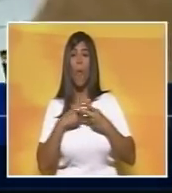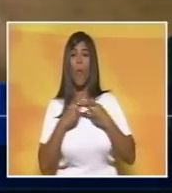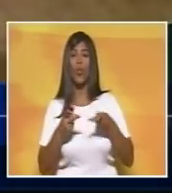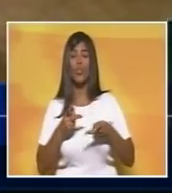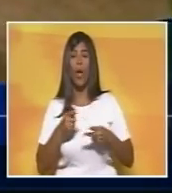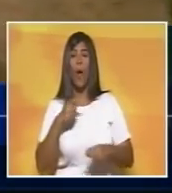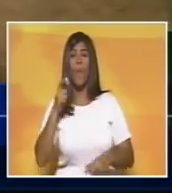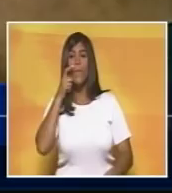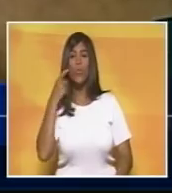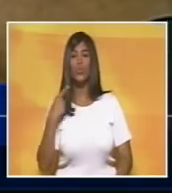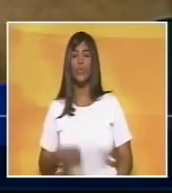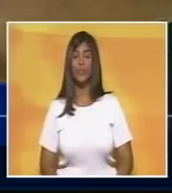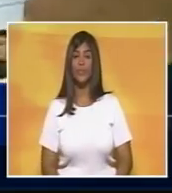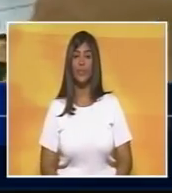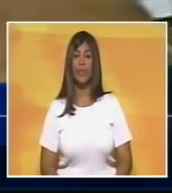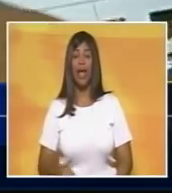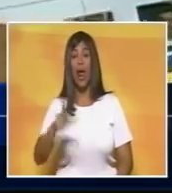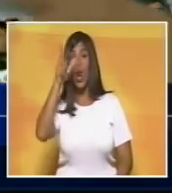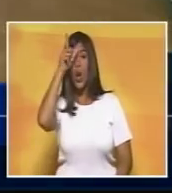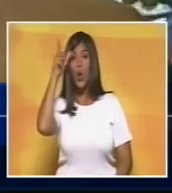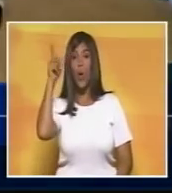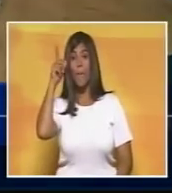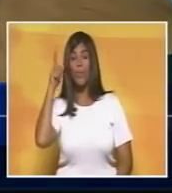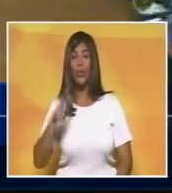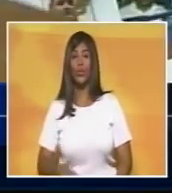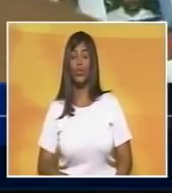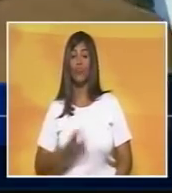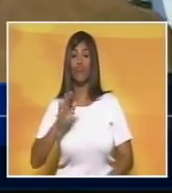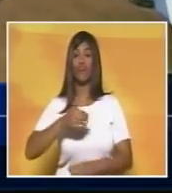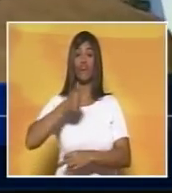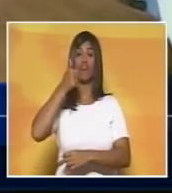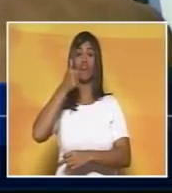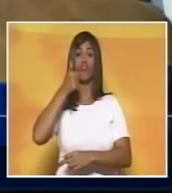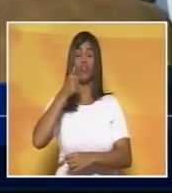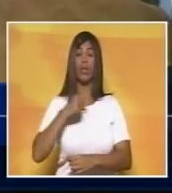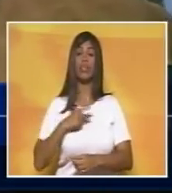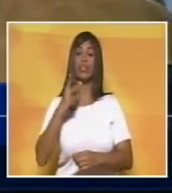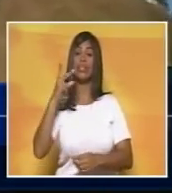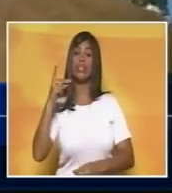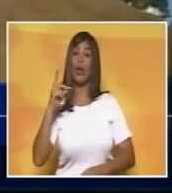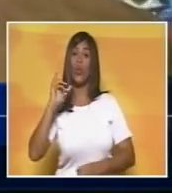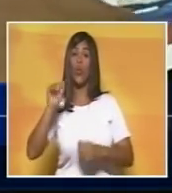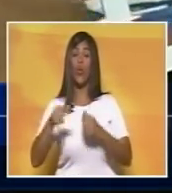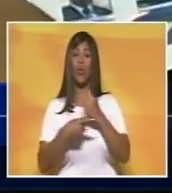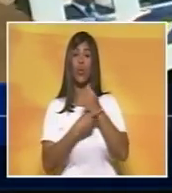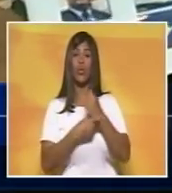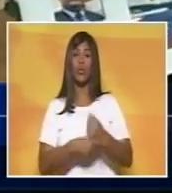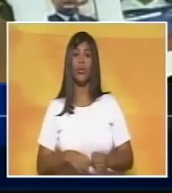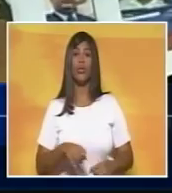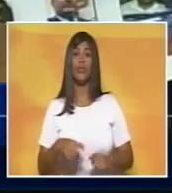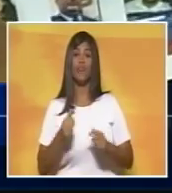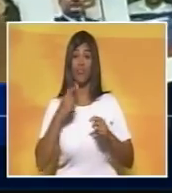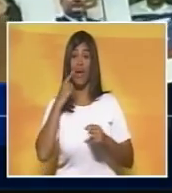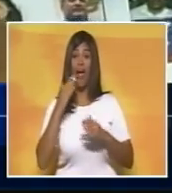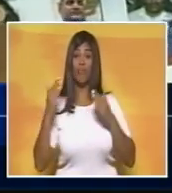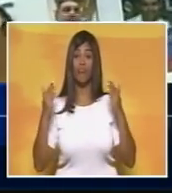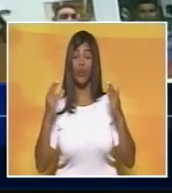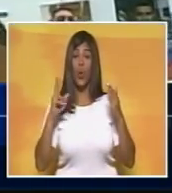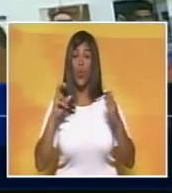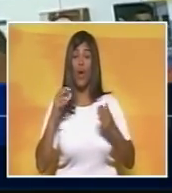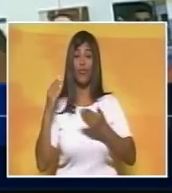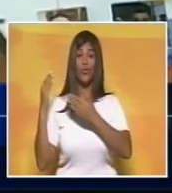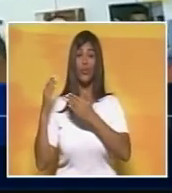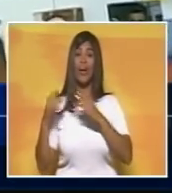Voluntad Popular. Leopoldo López, su ungido Juan Guaidó, y aquí está el